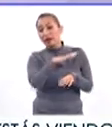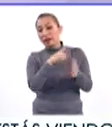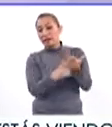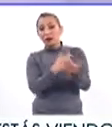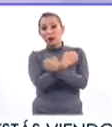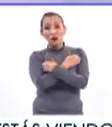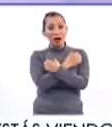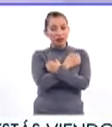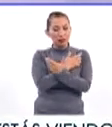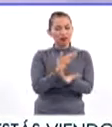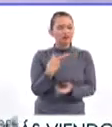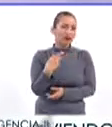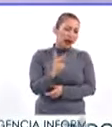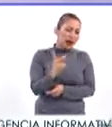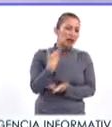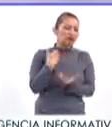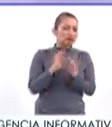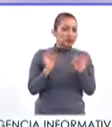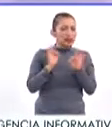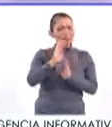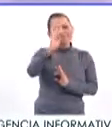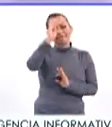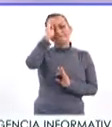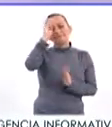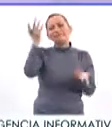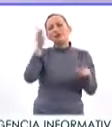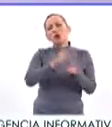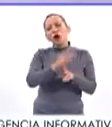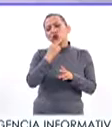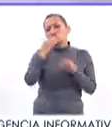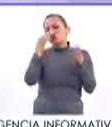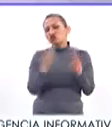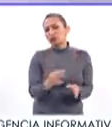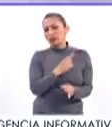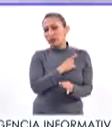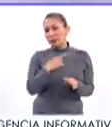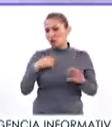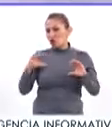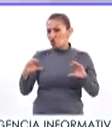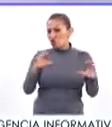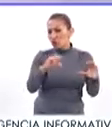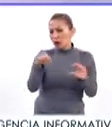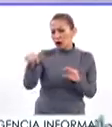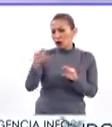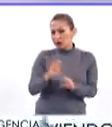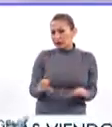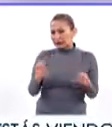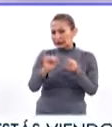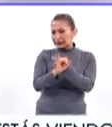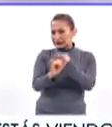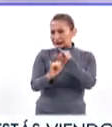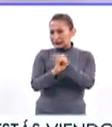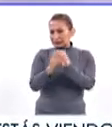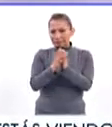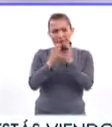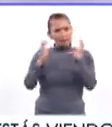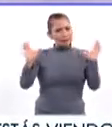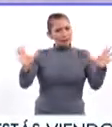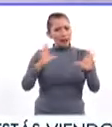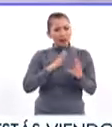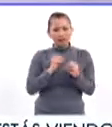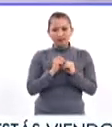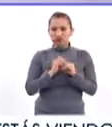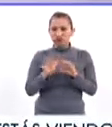en la educación. Sin embargo, es importante pensar cuál es el uso apropiado que se le debe dar a toda esta ola inmensa que a